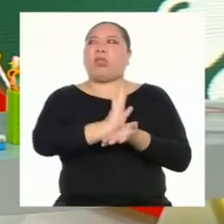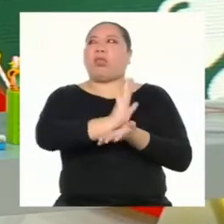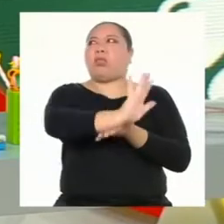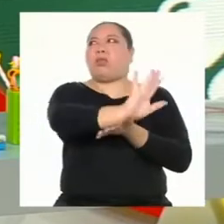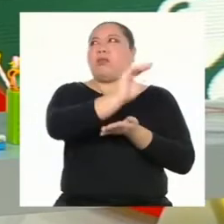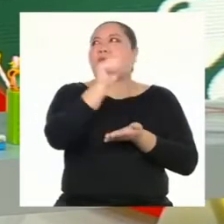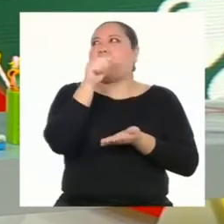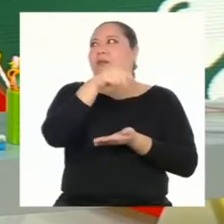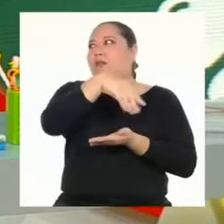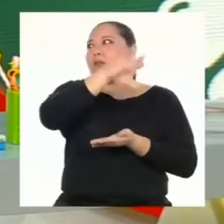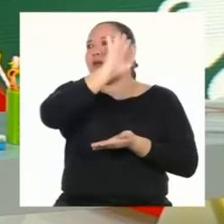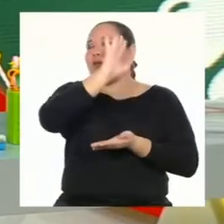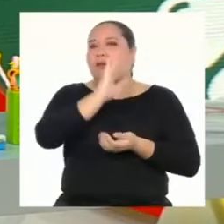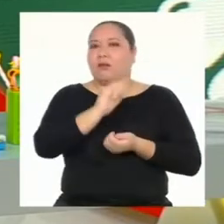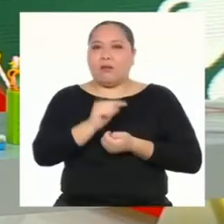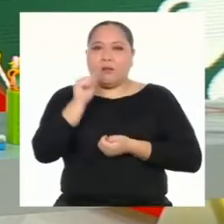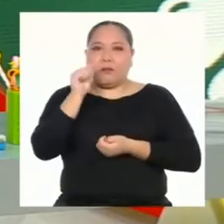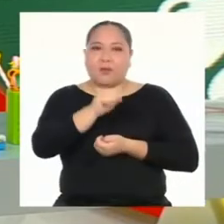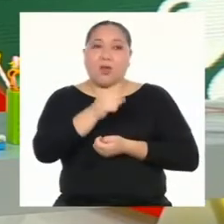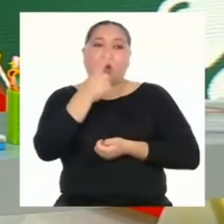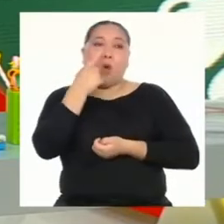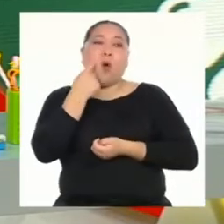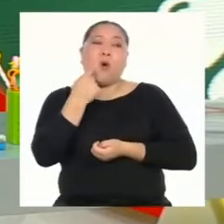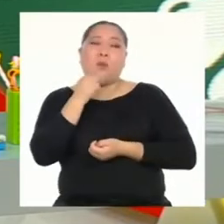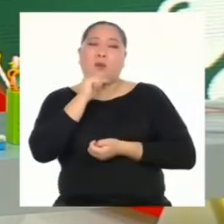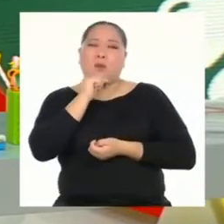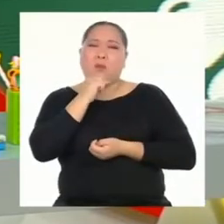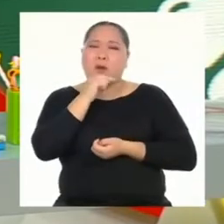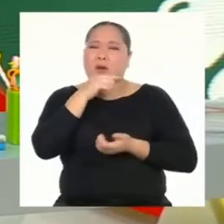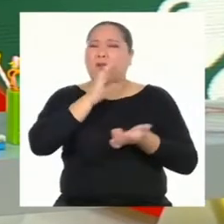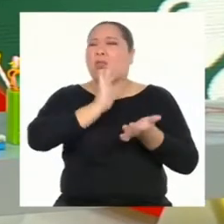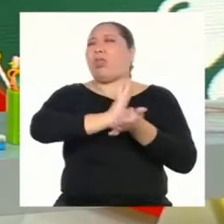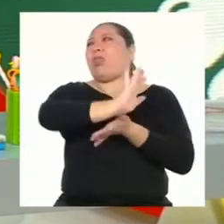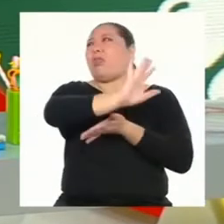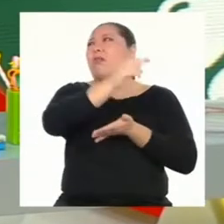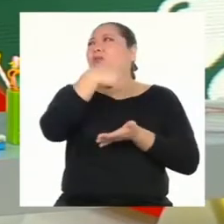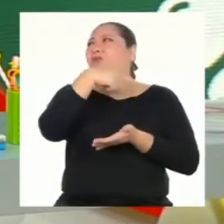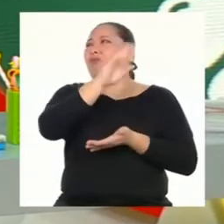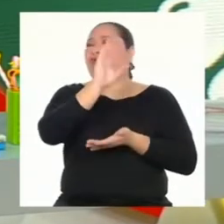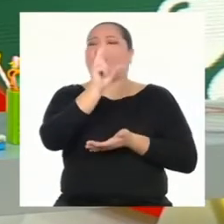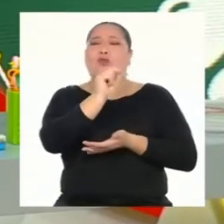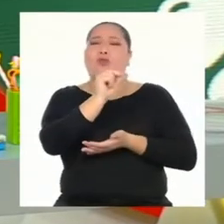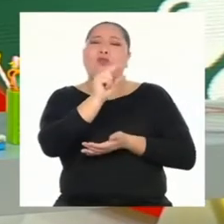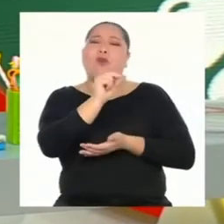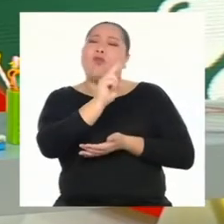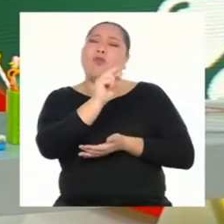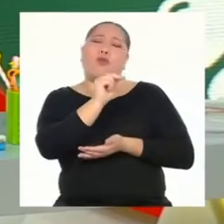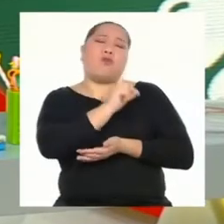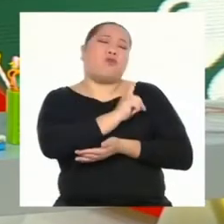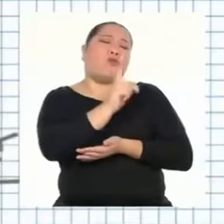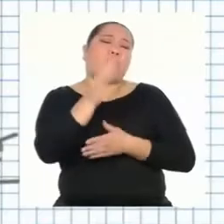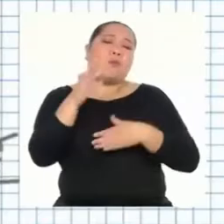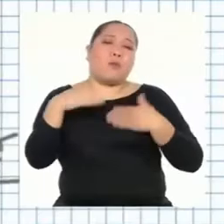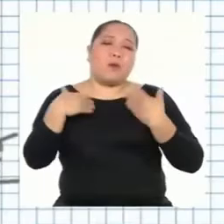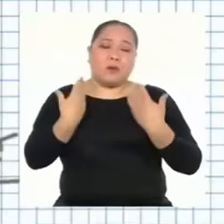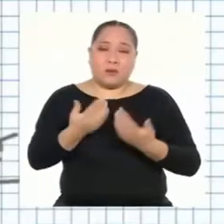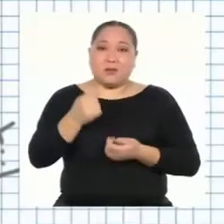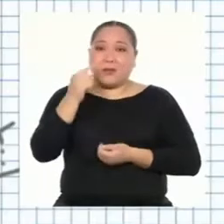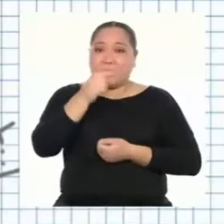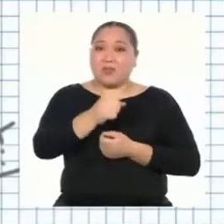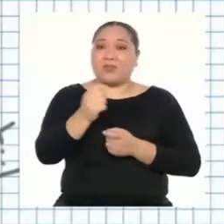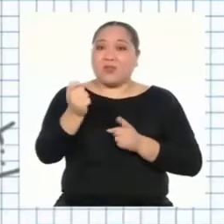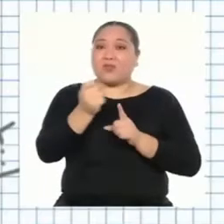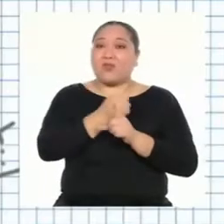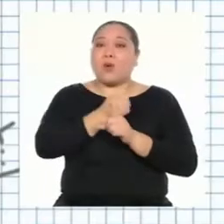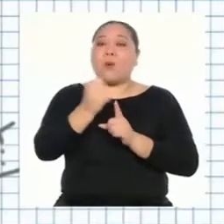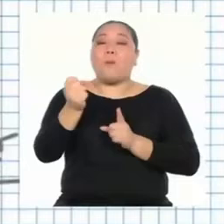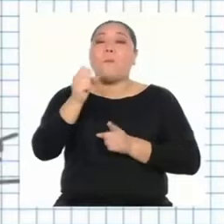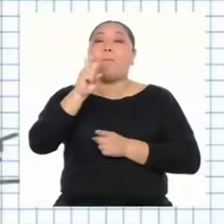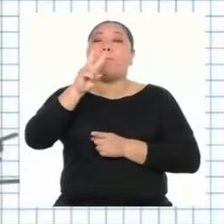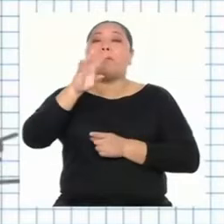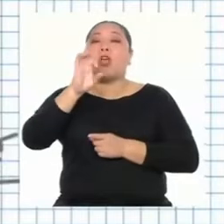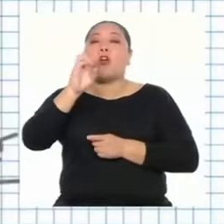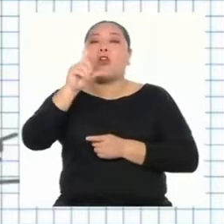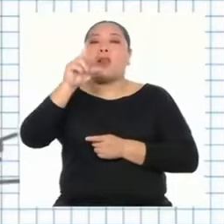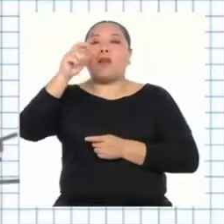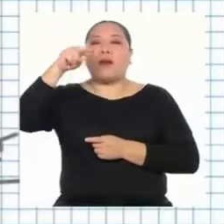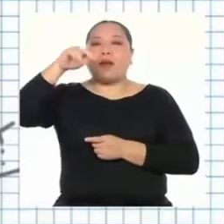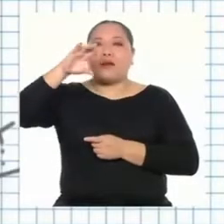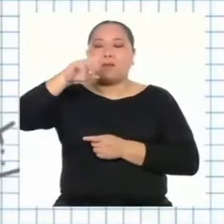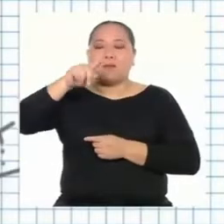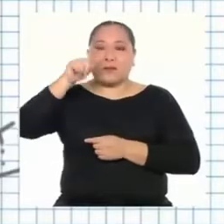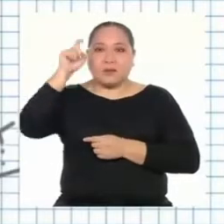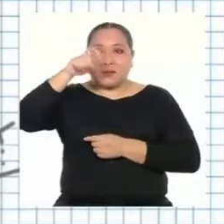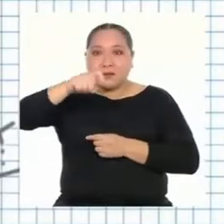realizar ciertas actividades por ser hombre o ser mujer son acciones que indican violencia. Por eso debemos ser